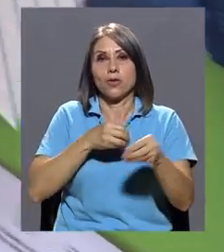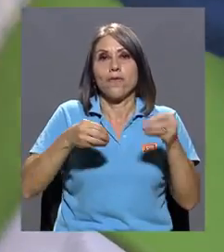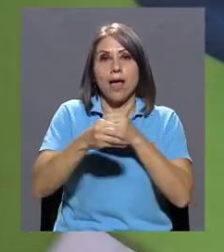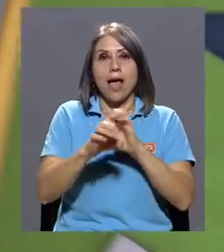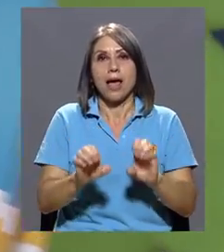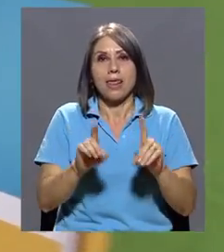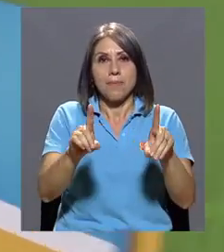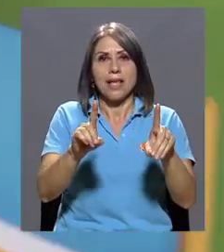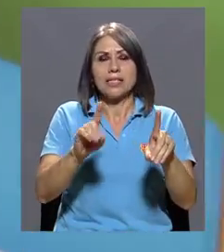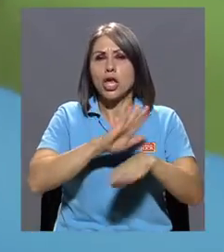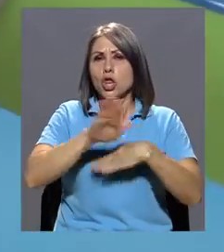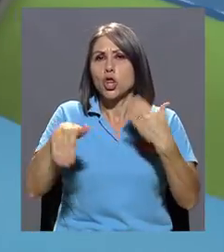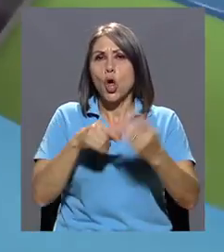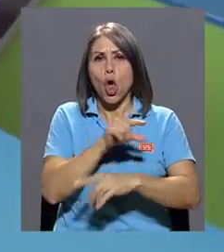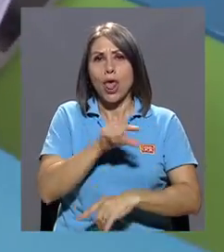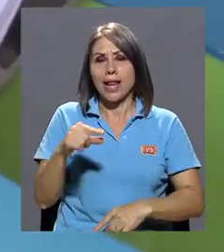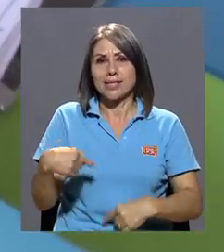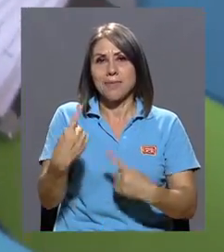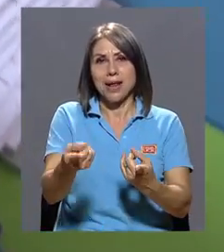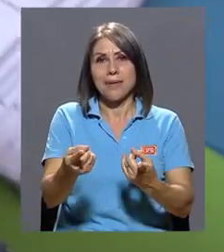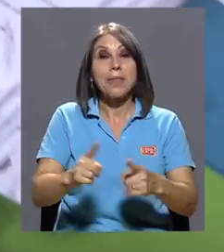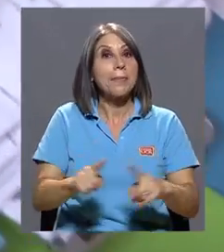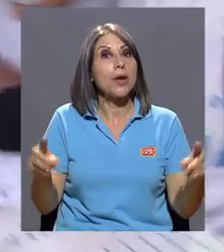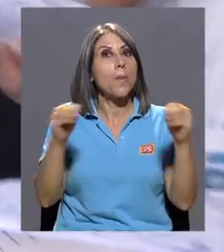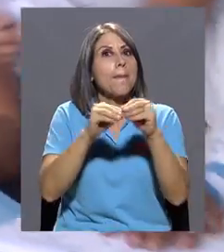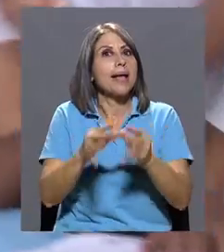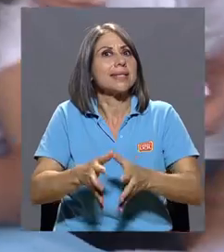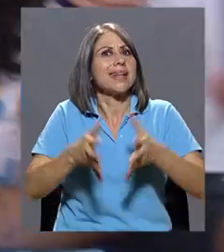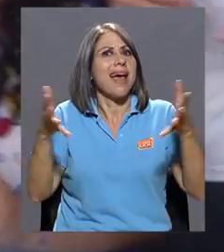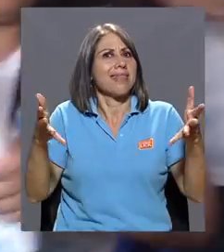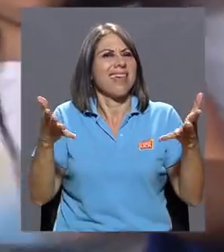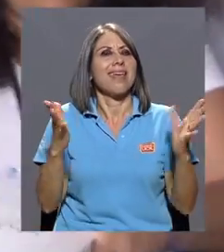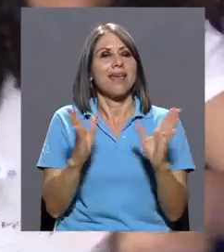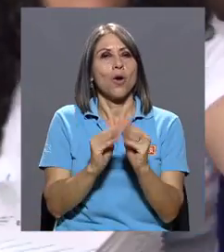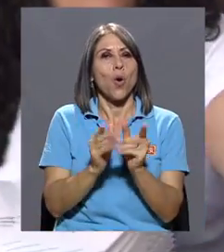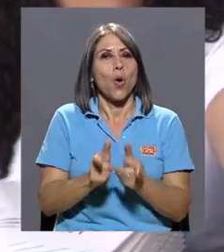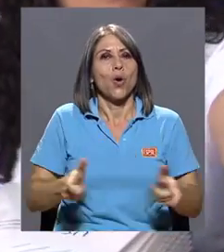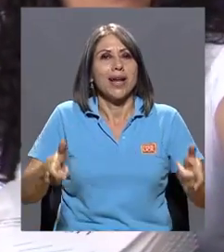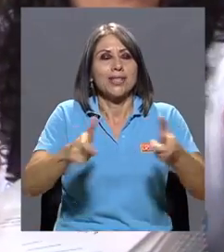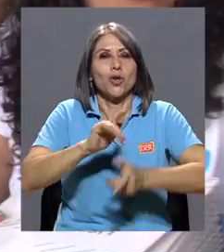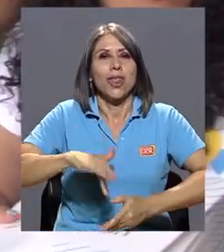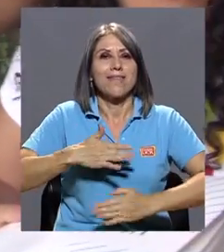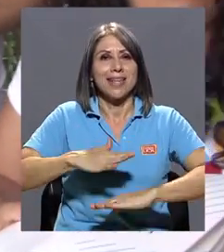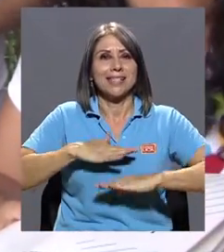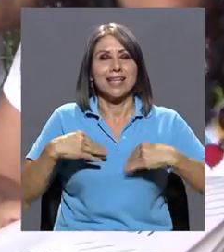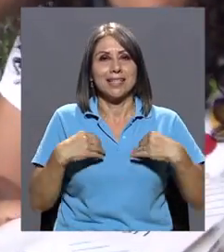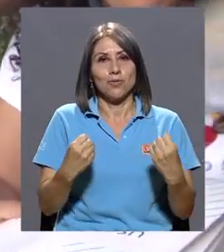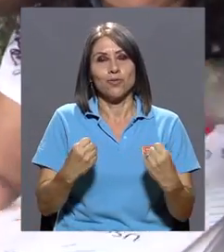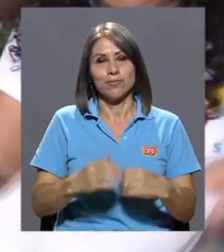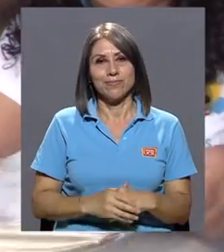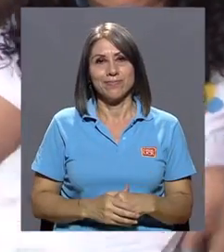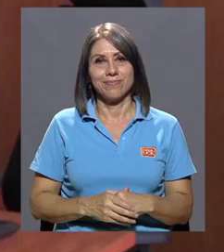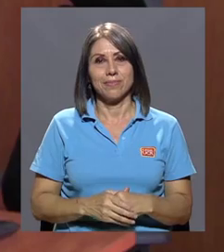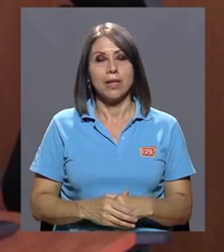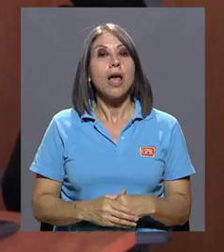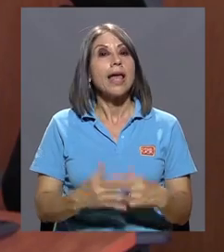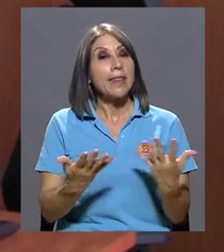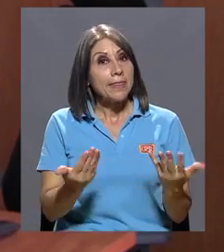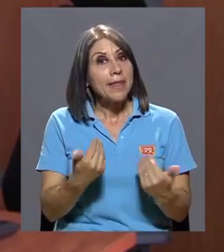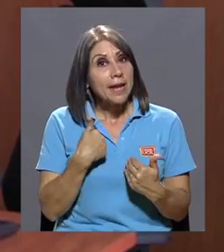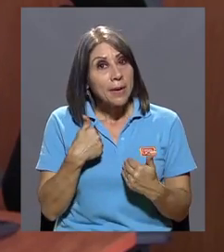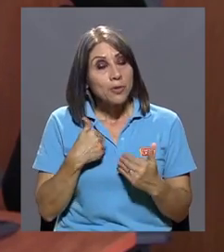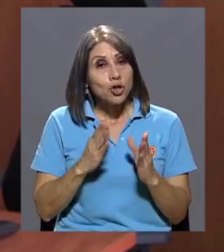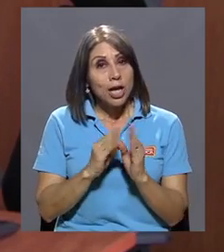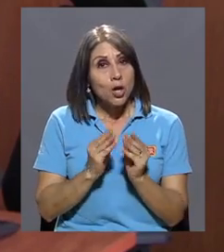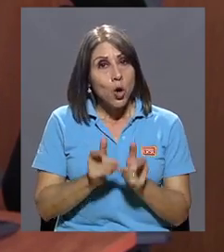unidades académicas durante toda la semana, pero la más grande será el Congreso de Bienestar y Salud. Tenemos